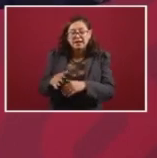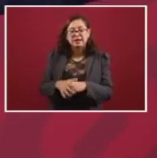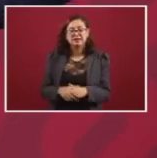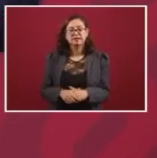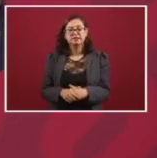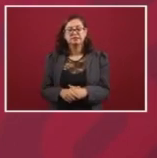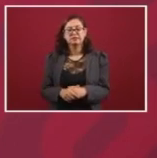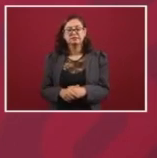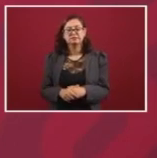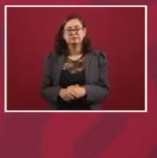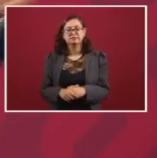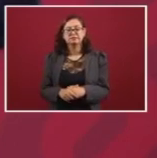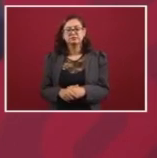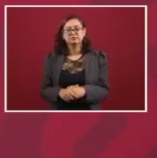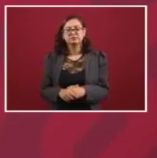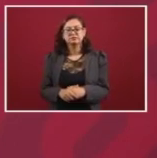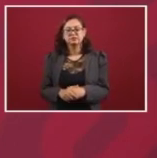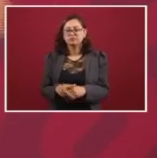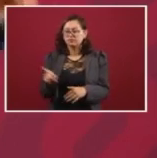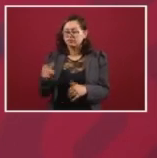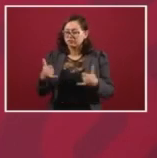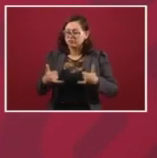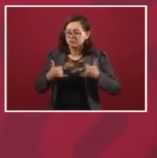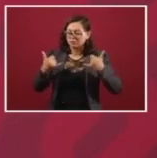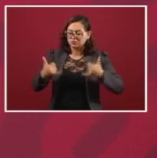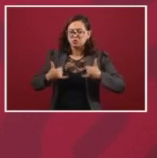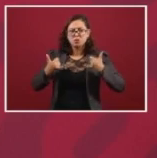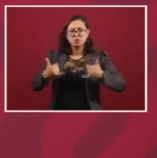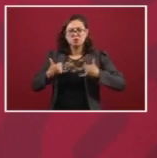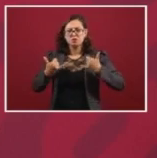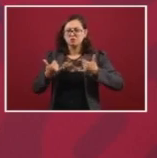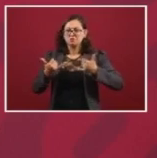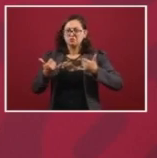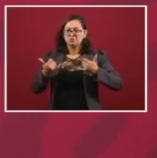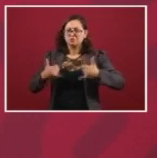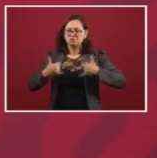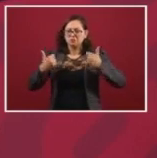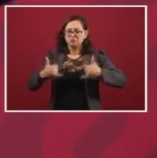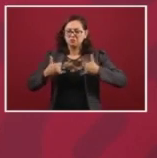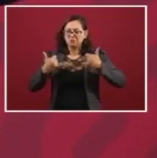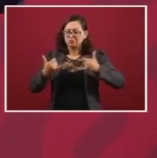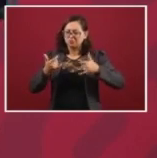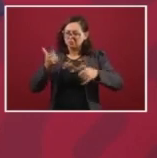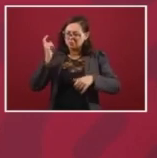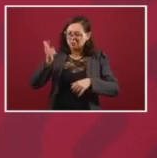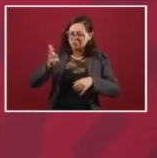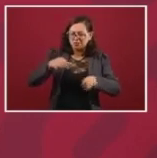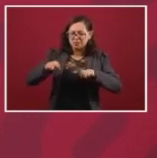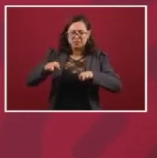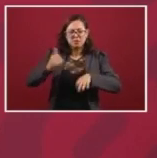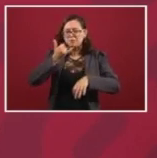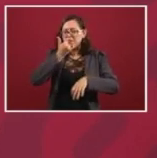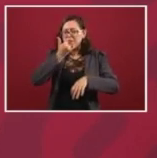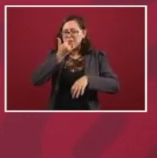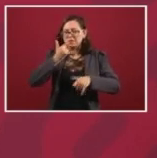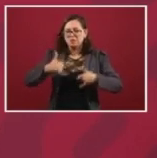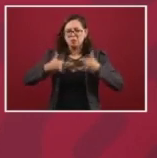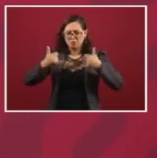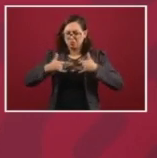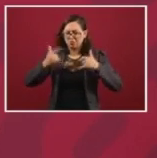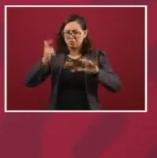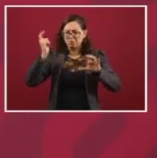pagan una cuota para empleo y no están. Digo, para la seguridad.